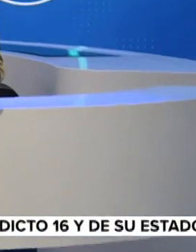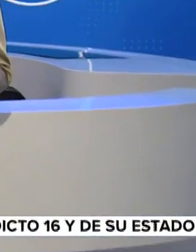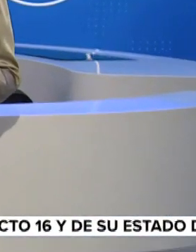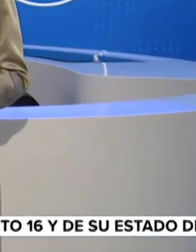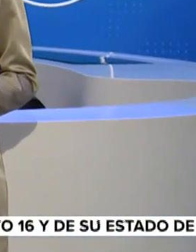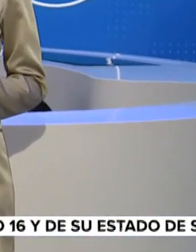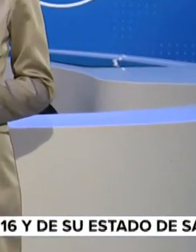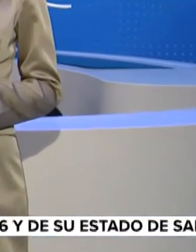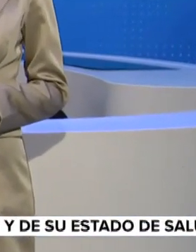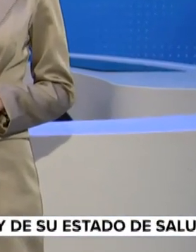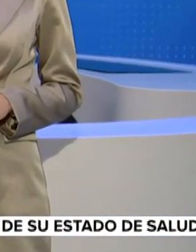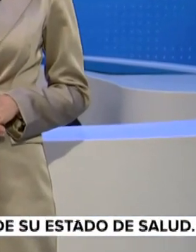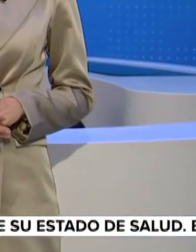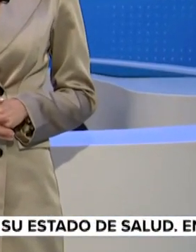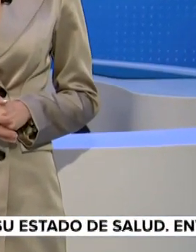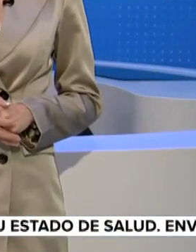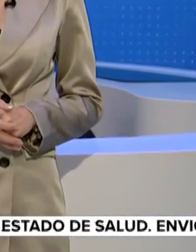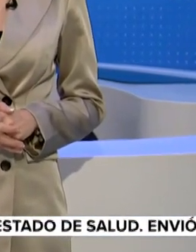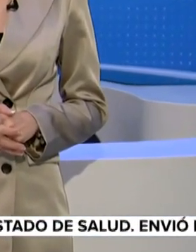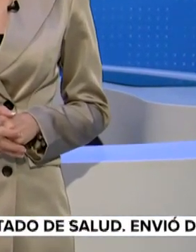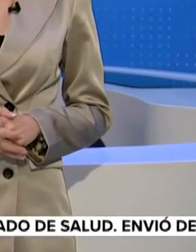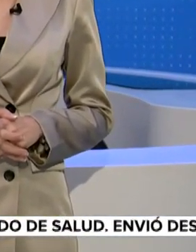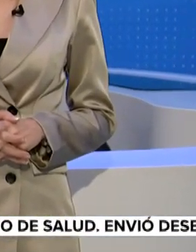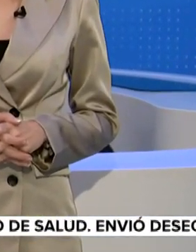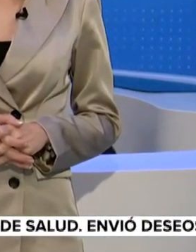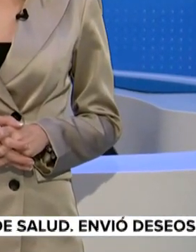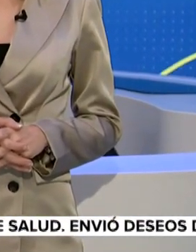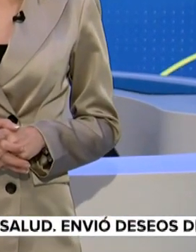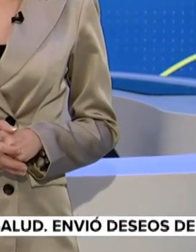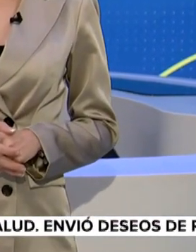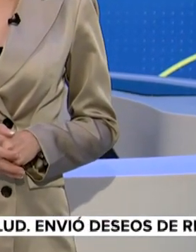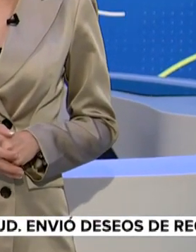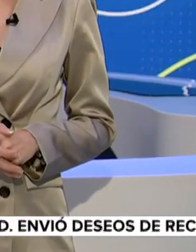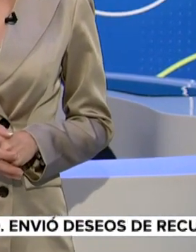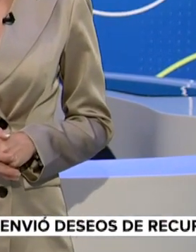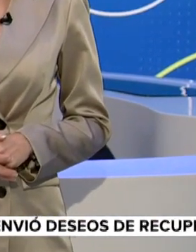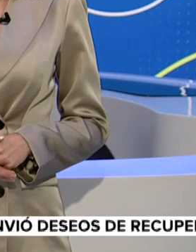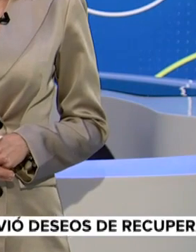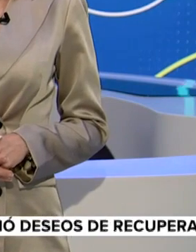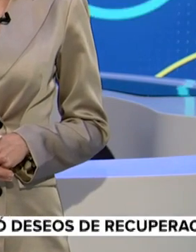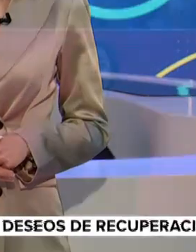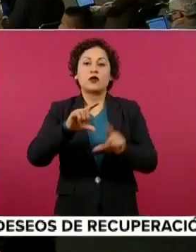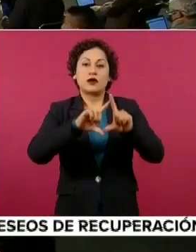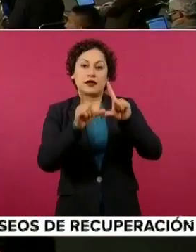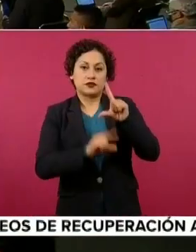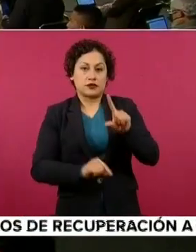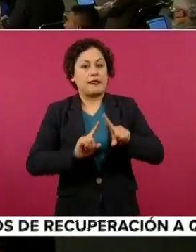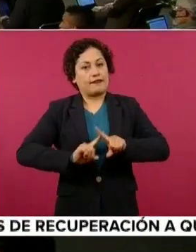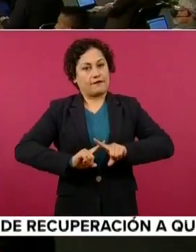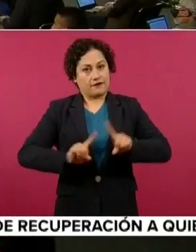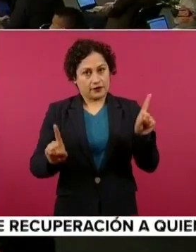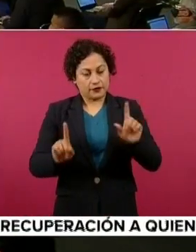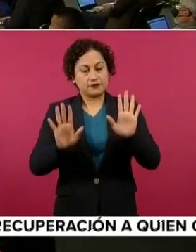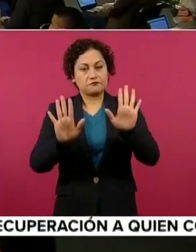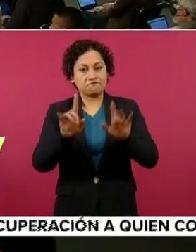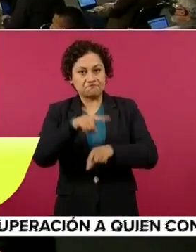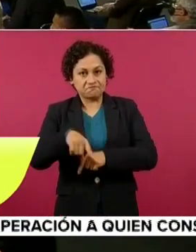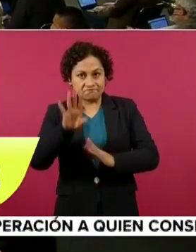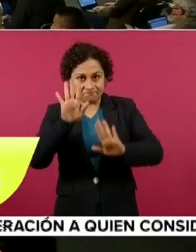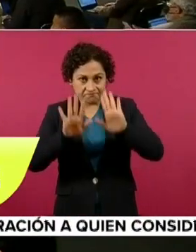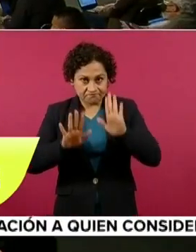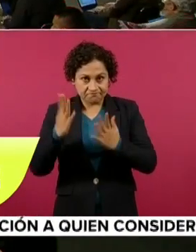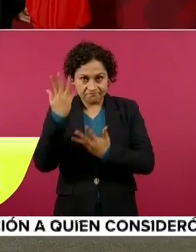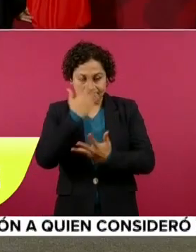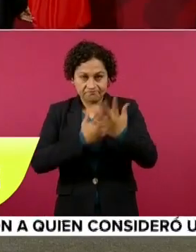Y continuamos con la información, le platico que la Coordinadora Nacional de Protección Civil, Laura Velázquez, anunció que para el próximo